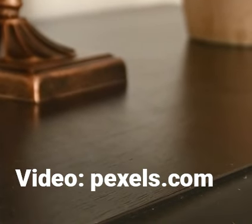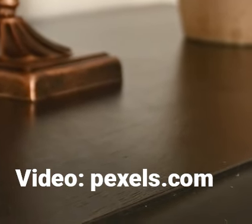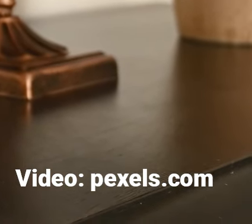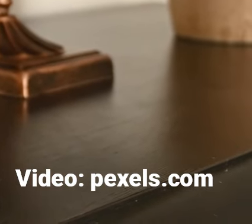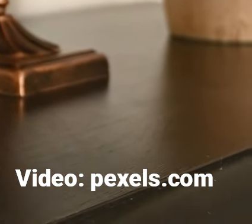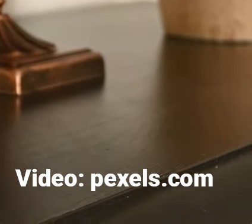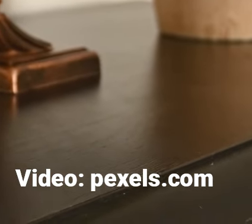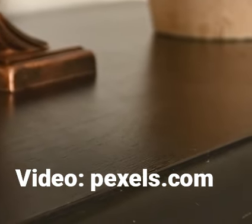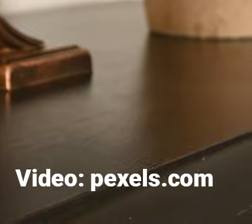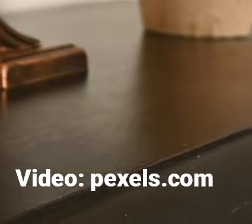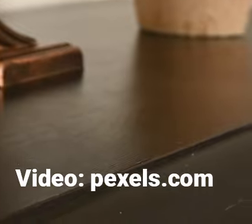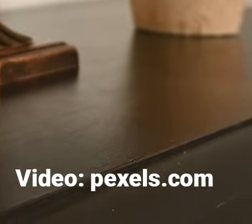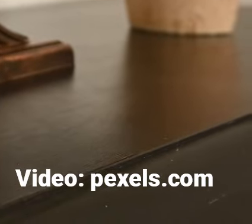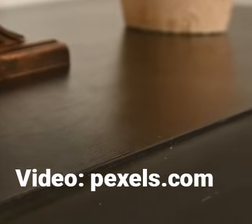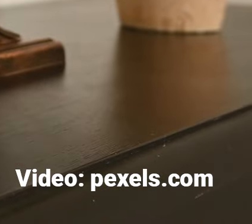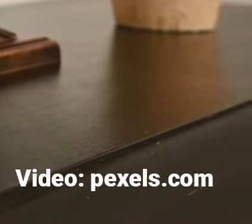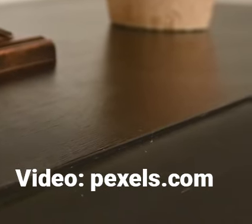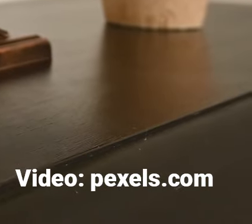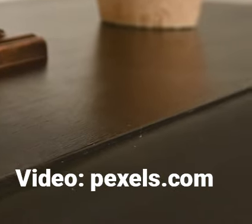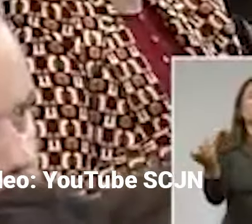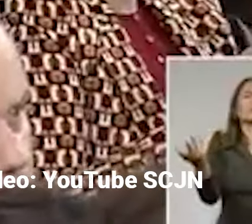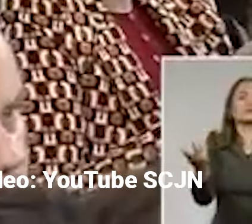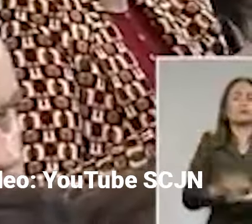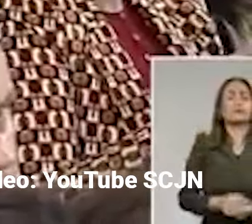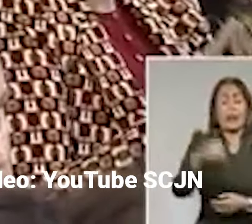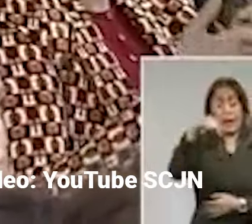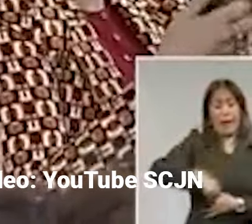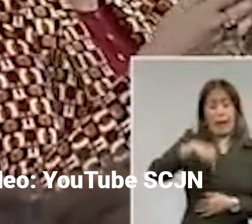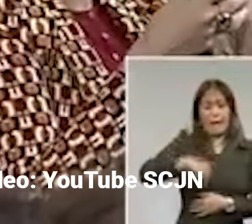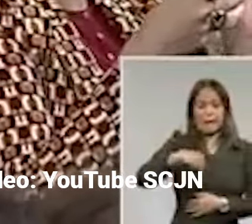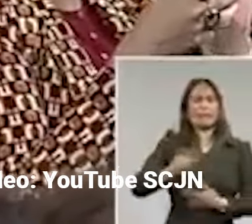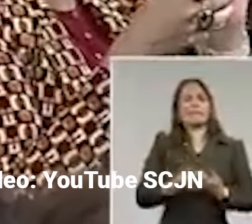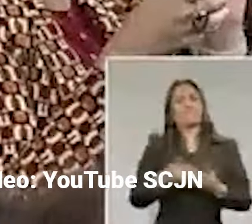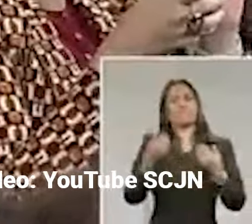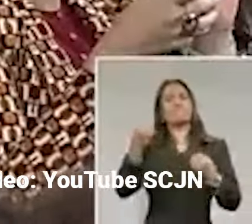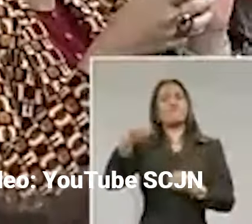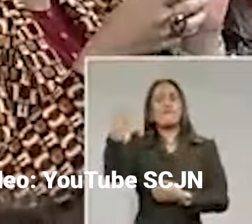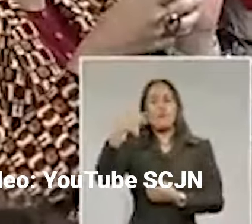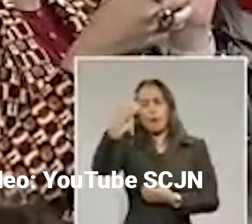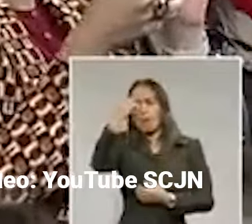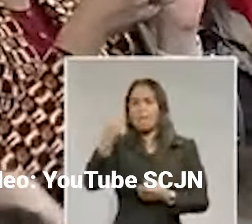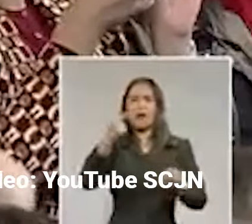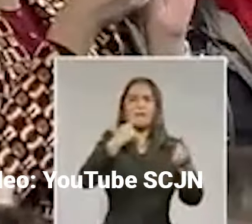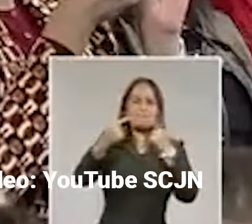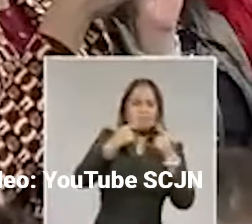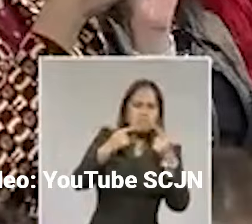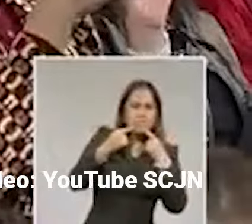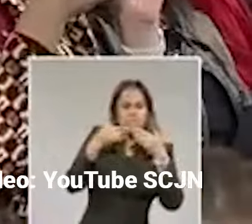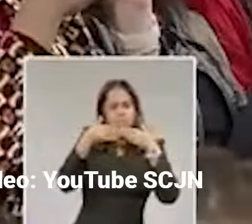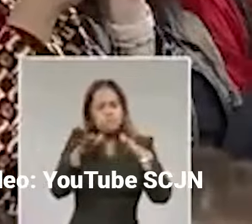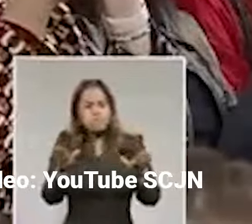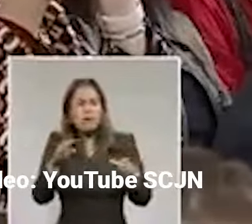forma parte integral de este patrimonio nacional y Universal El encuentro internacional servirá para examinar desde